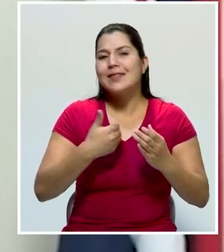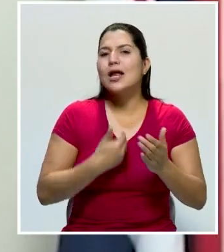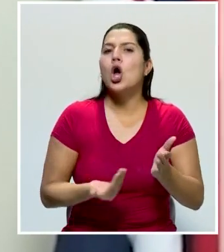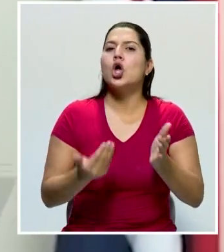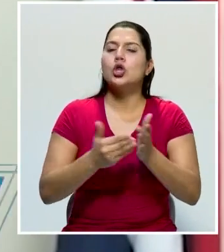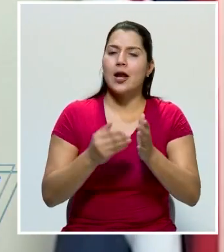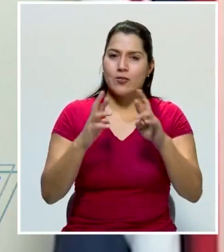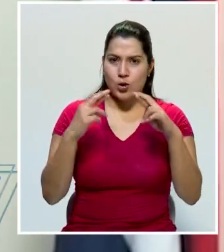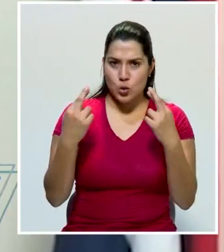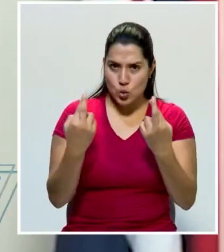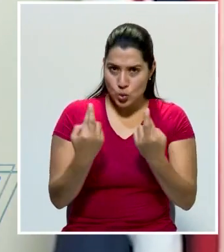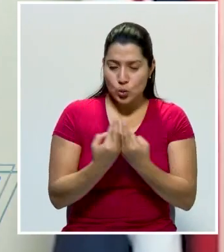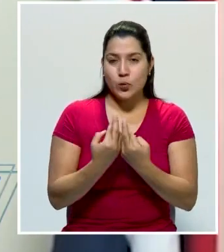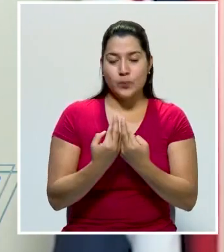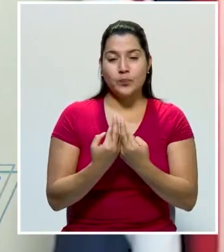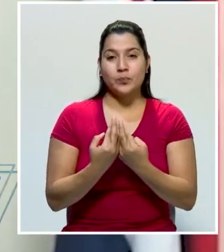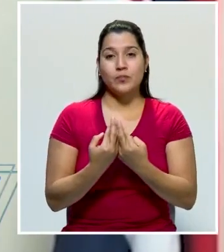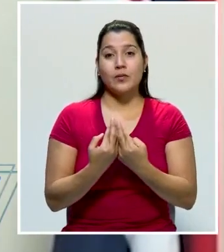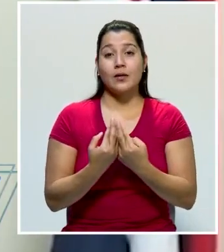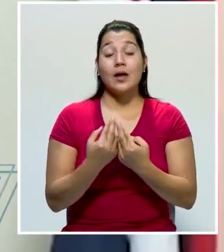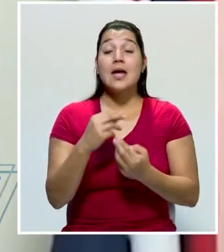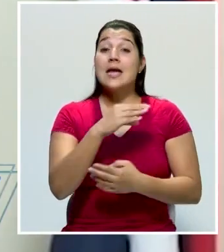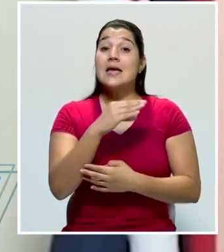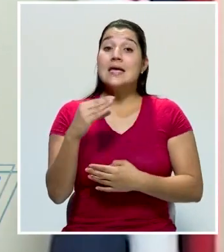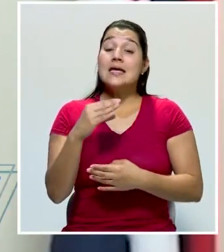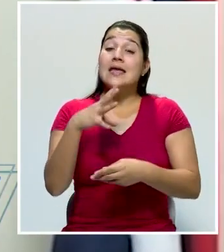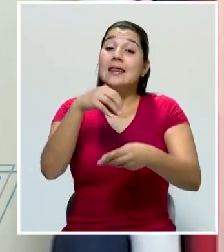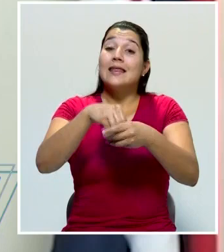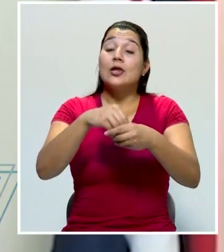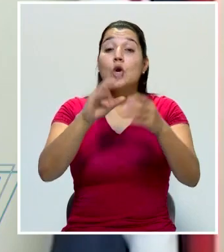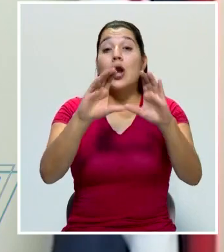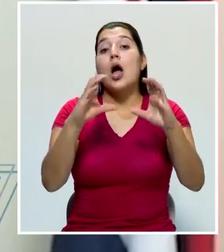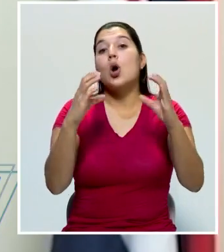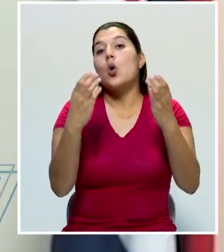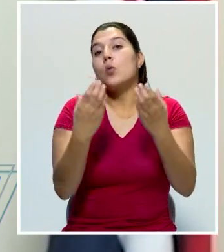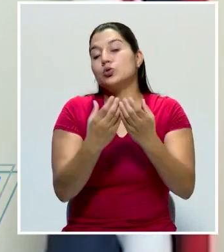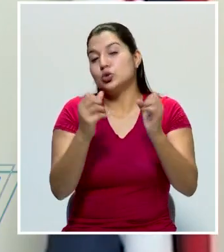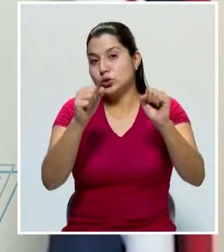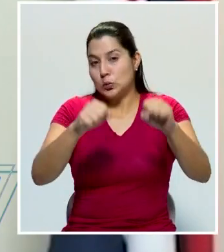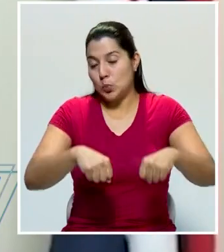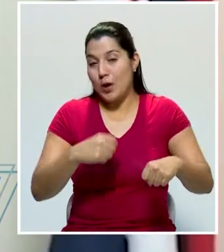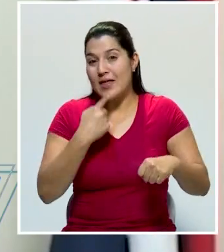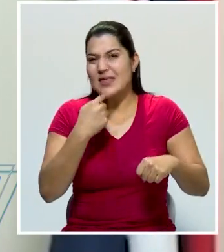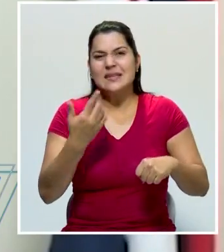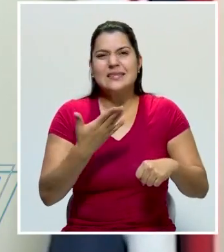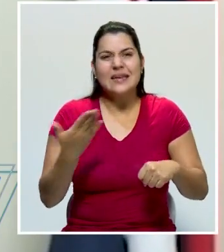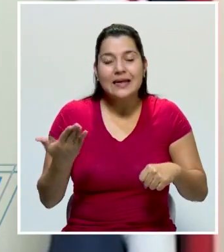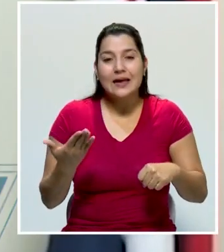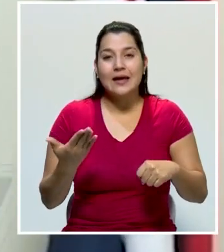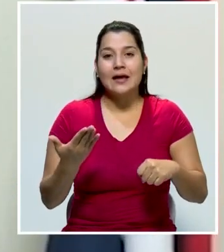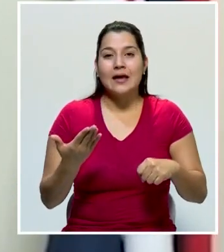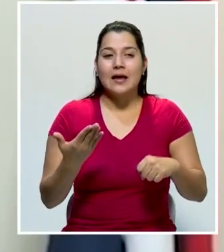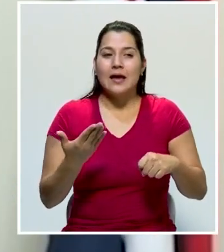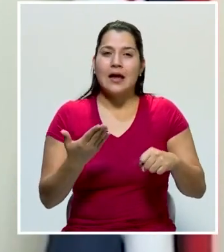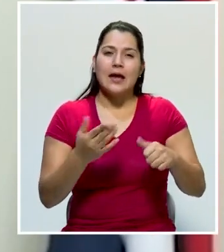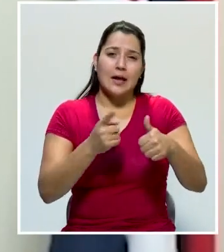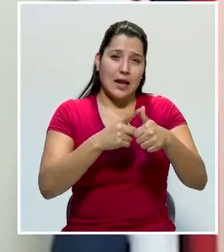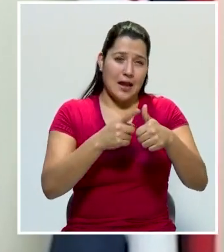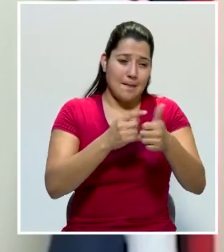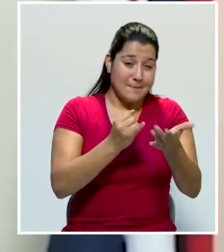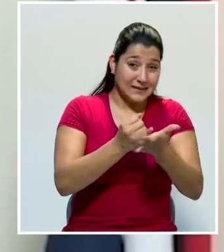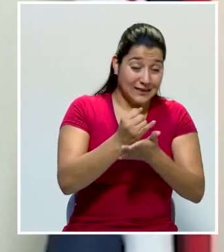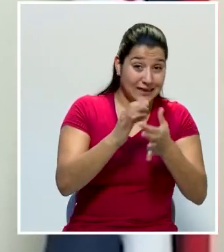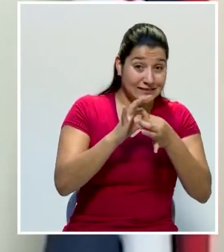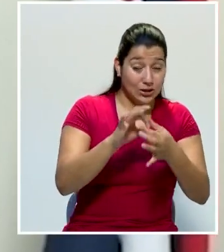tienen que volver a presentarse. Dentro de las comisiones que pueden decirse de alguna manera que levanta polémica está la de la UPAD.